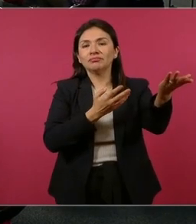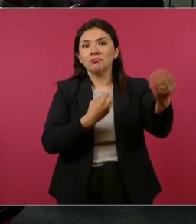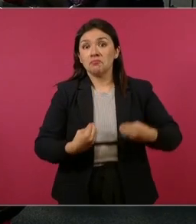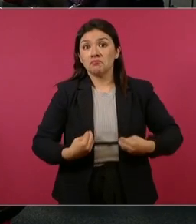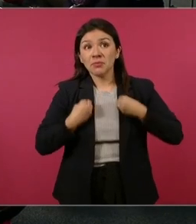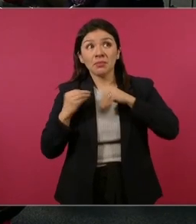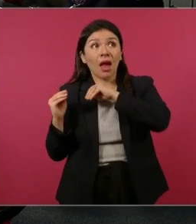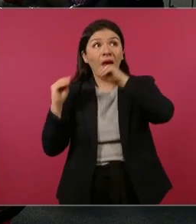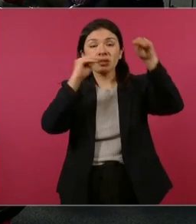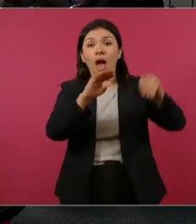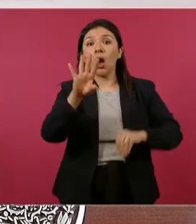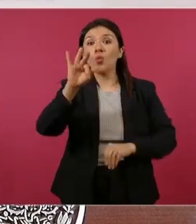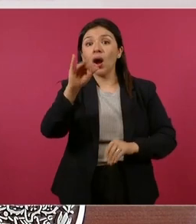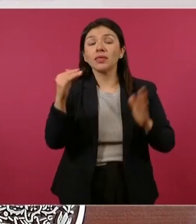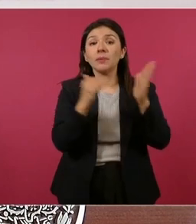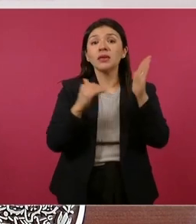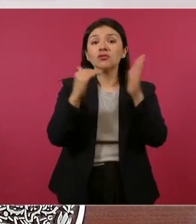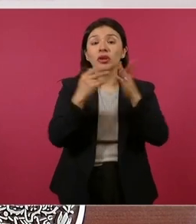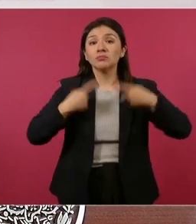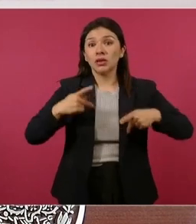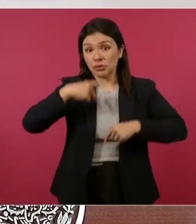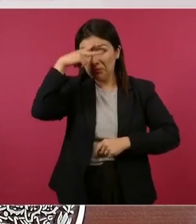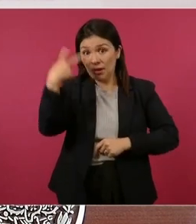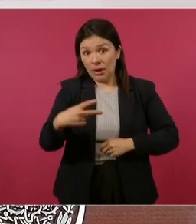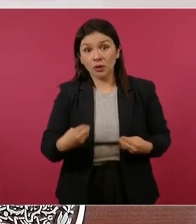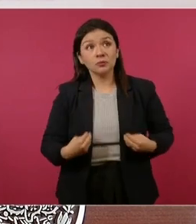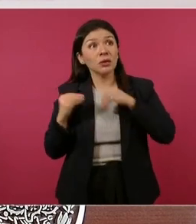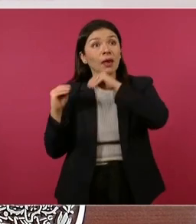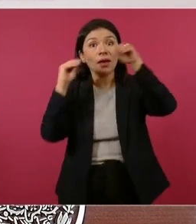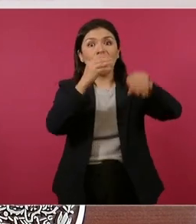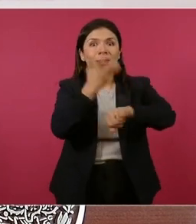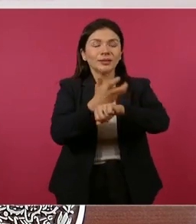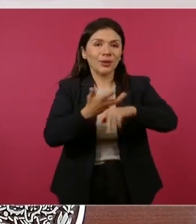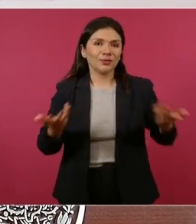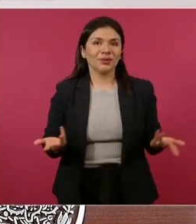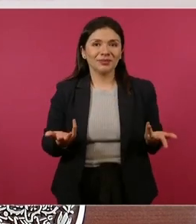40 millones de mexicanos en Estados Unidos,